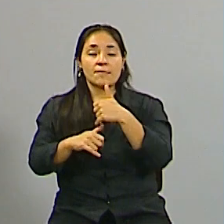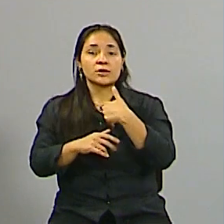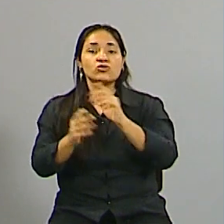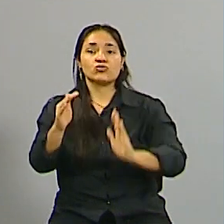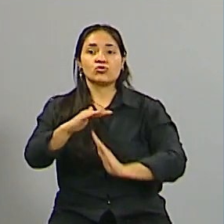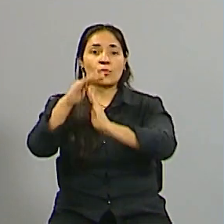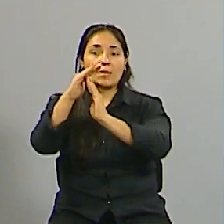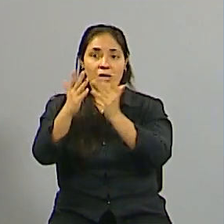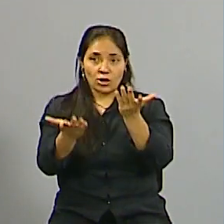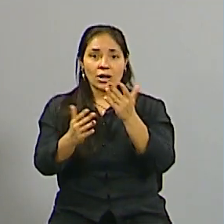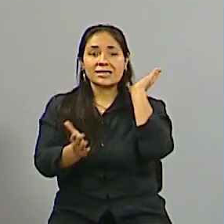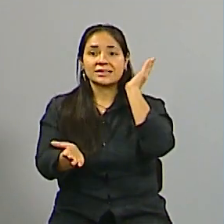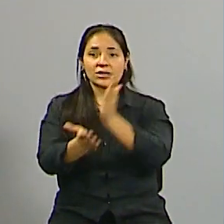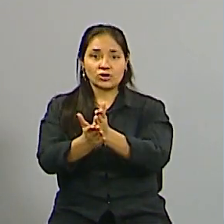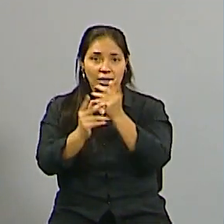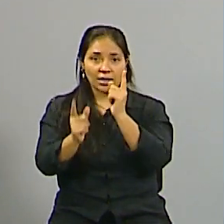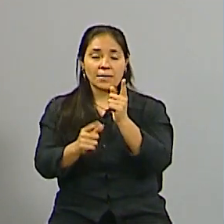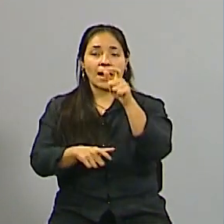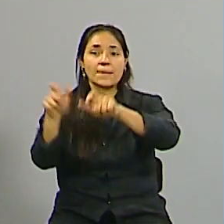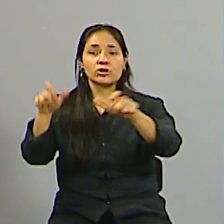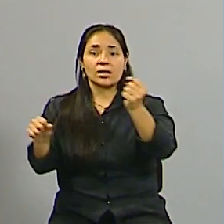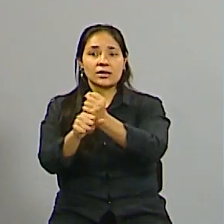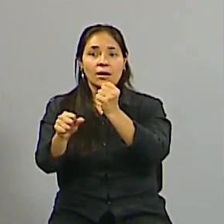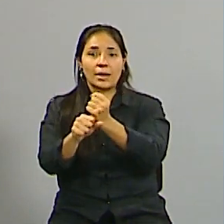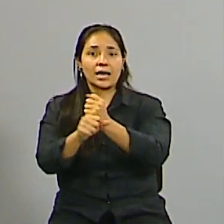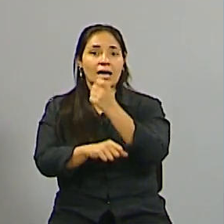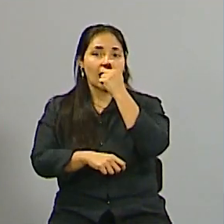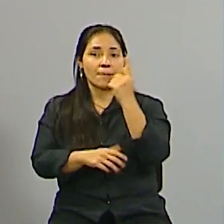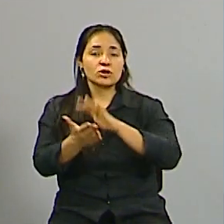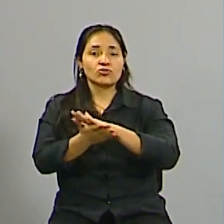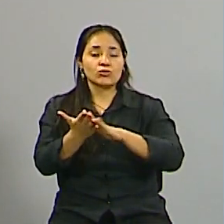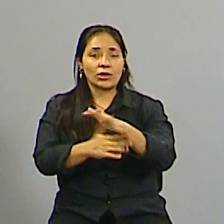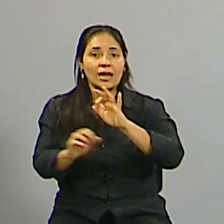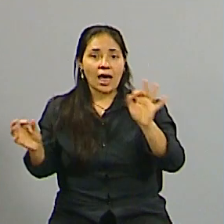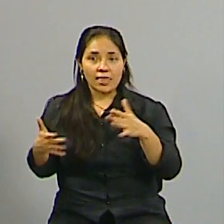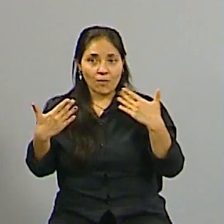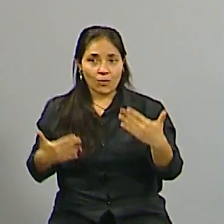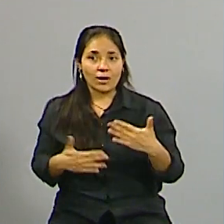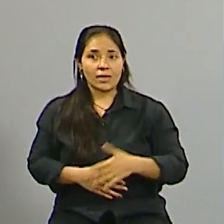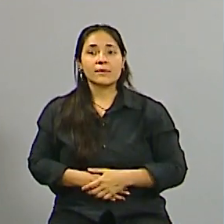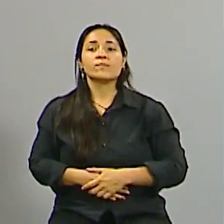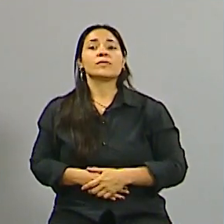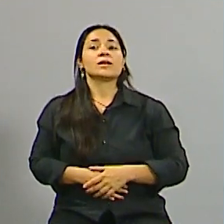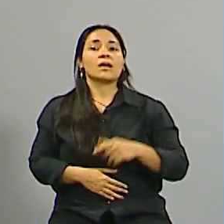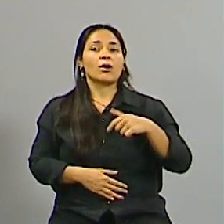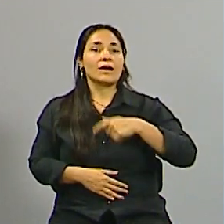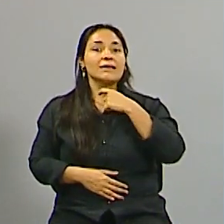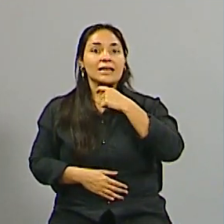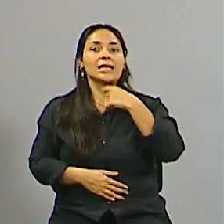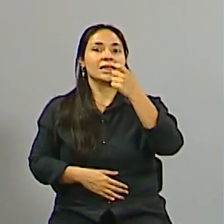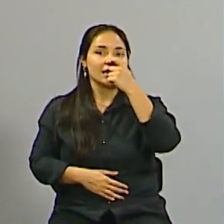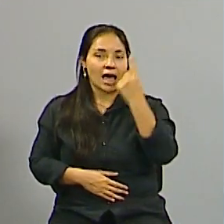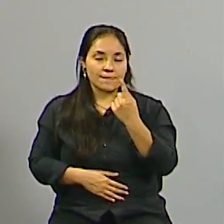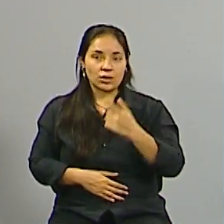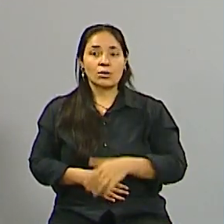hasta cesantear y sancionar a los funcionarios que no son expeditivos en la resolución de temas. La gente quiere, en tiempos como hoy, rapidez, agilidad. Y